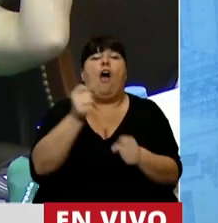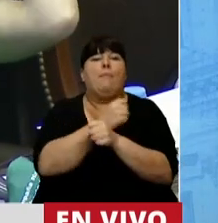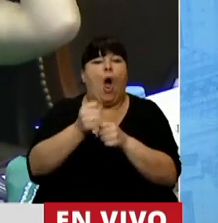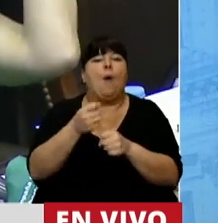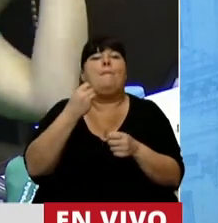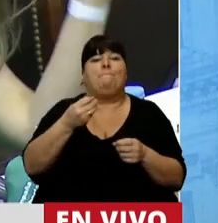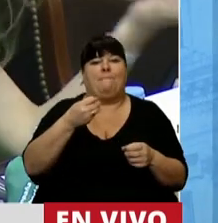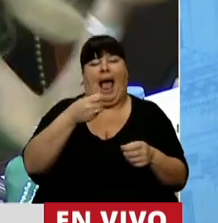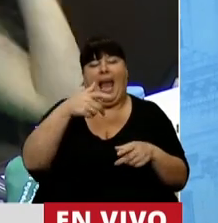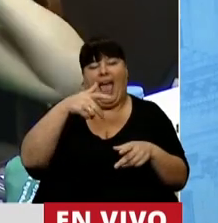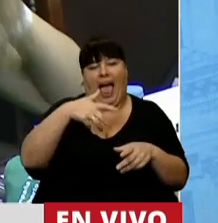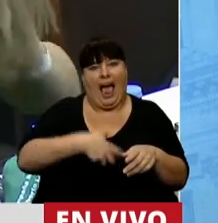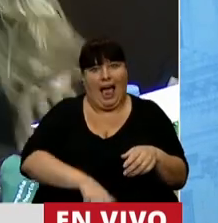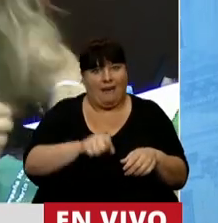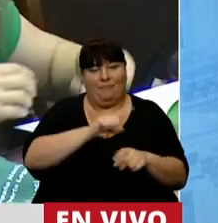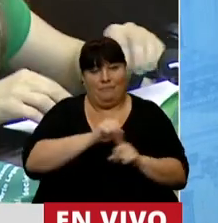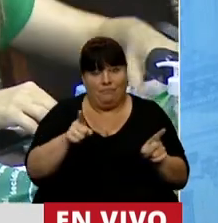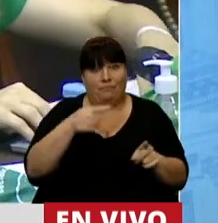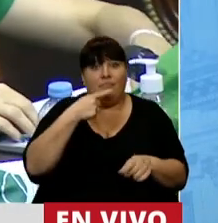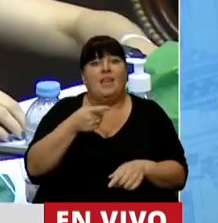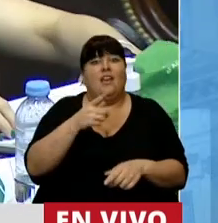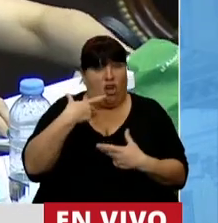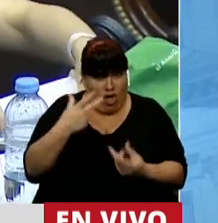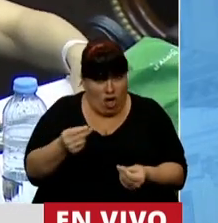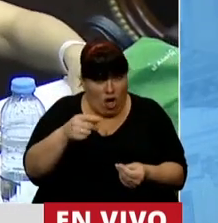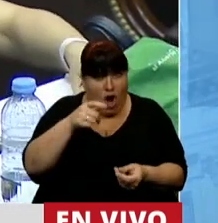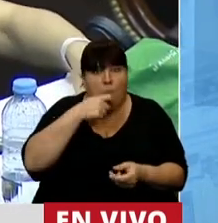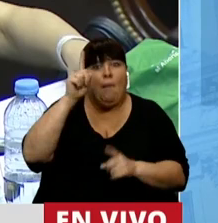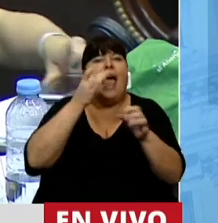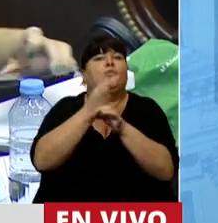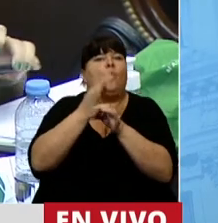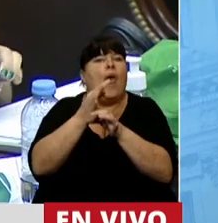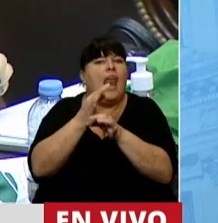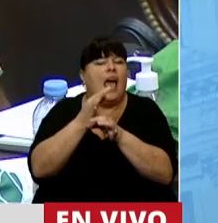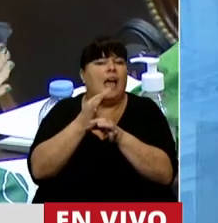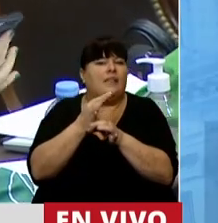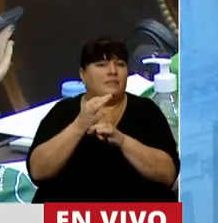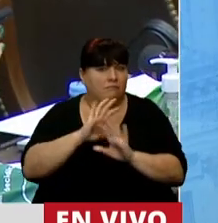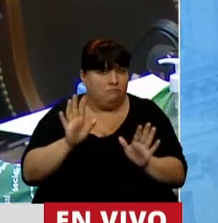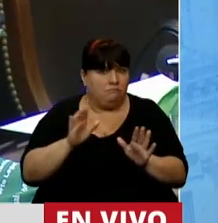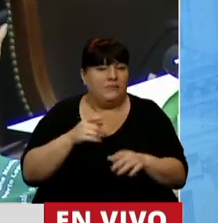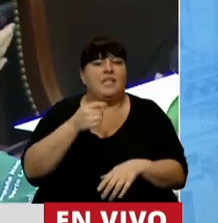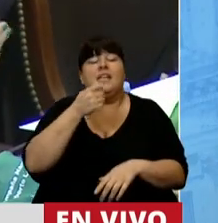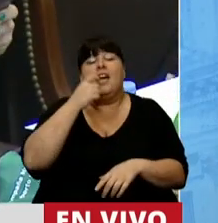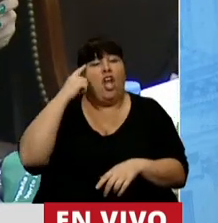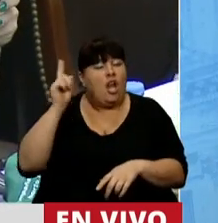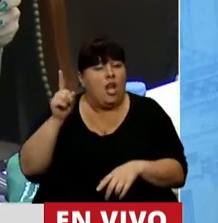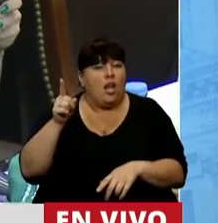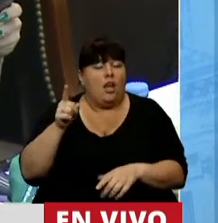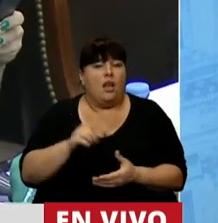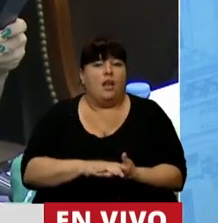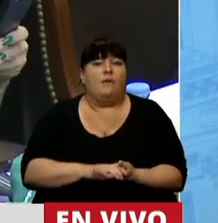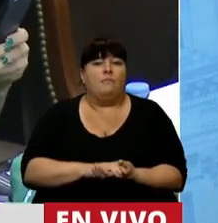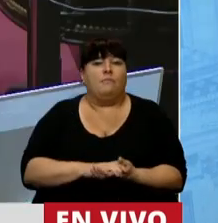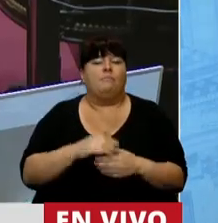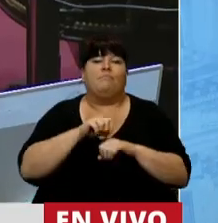ley de interrupción voluntaria del embarazo, ¿vamos a seguir negándonos en algunas escuelas sin perjuicio